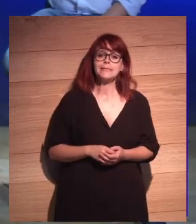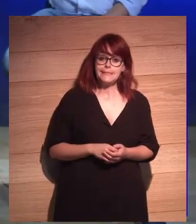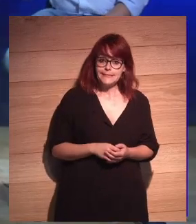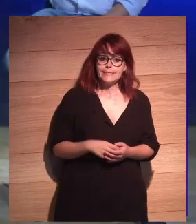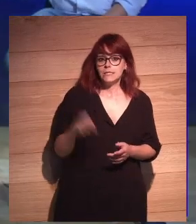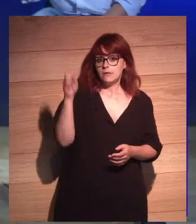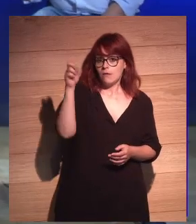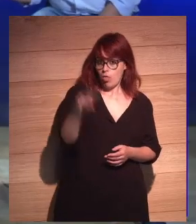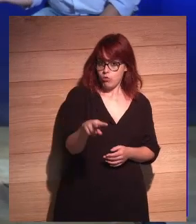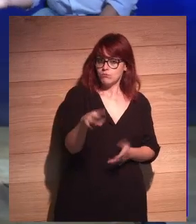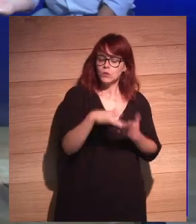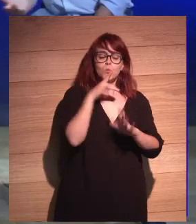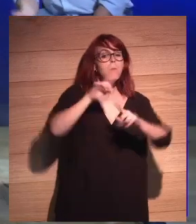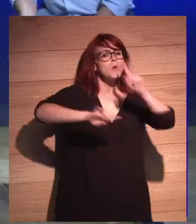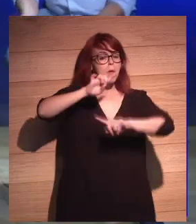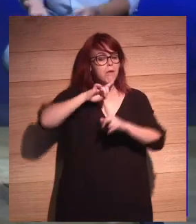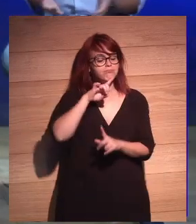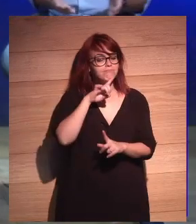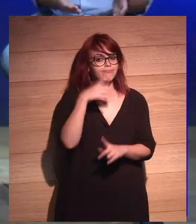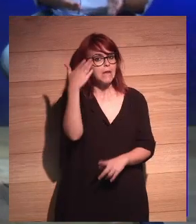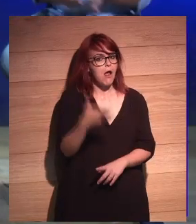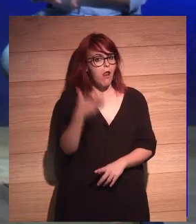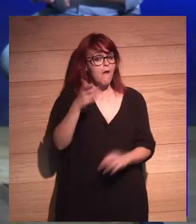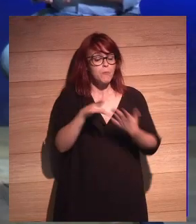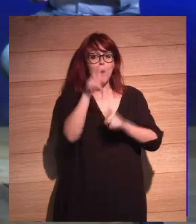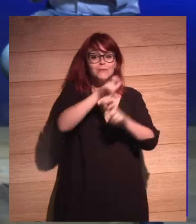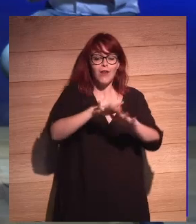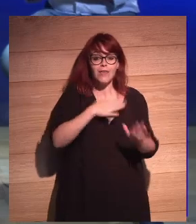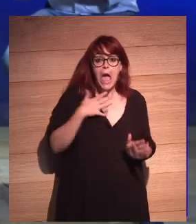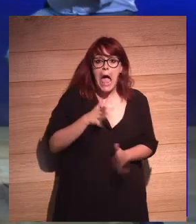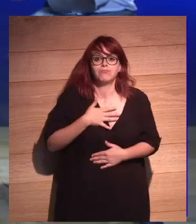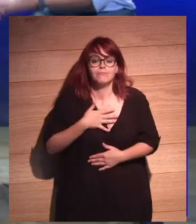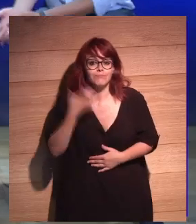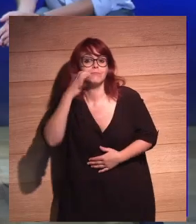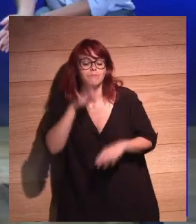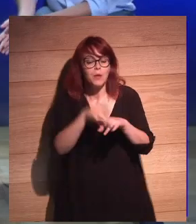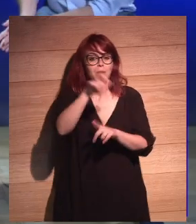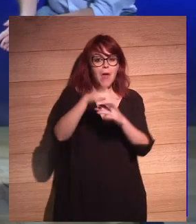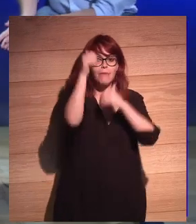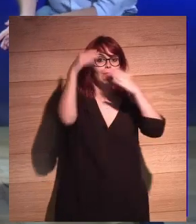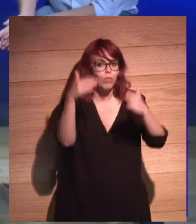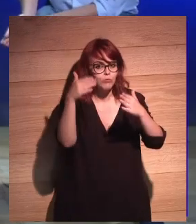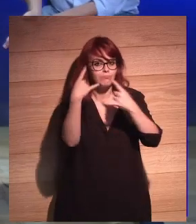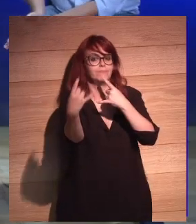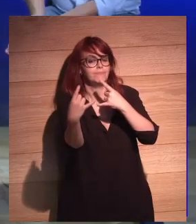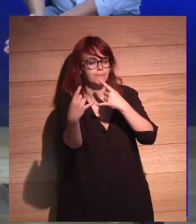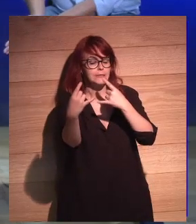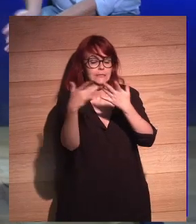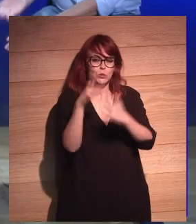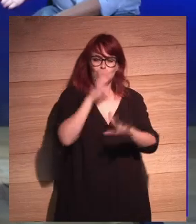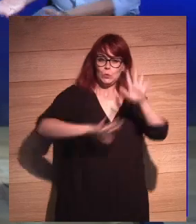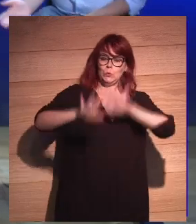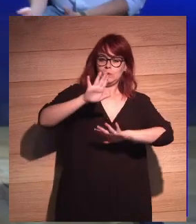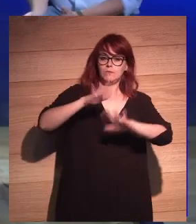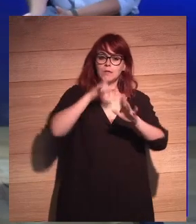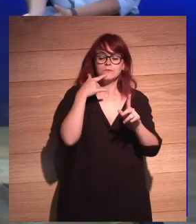que es un problema muy serio a la gente que le quieres sorprender, pero también quieres que te haga caso lo que estás enseñándole. Claro. Pero bueno,